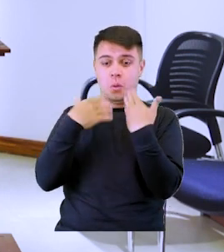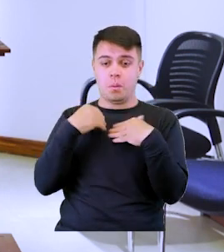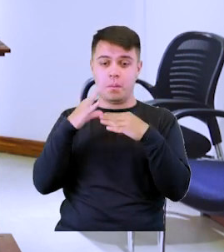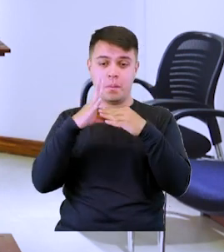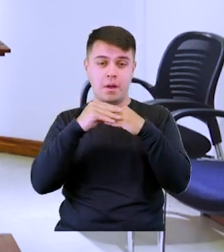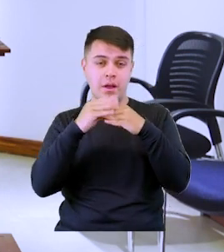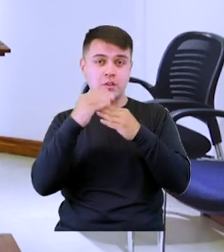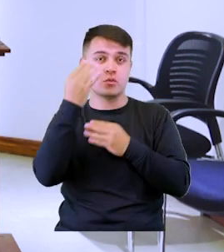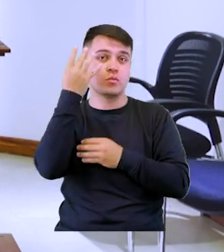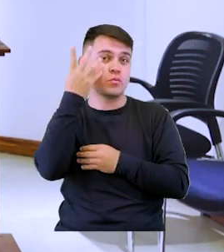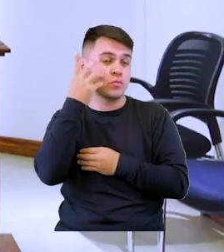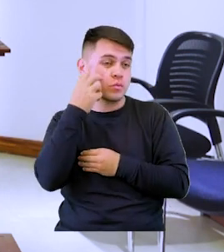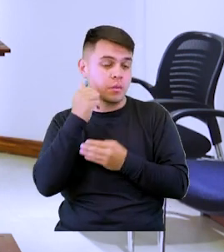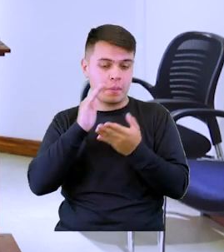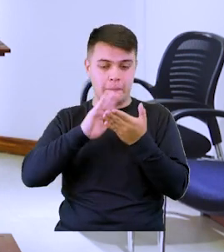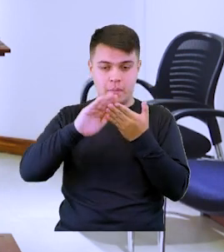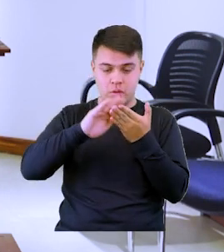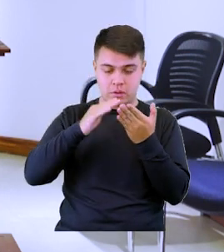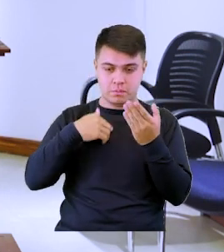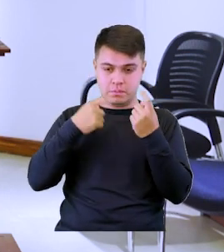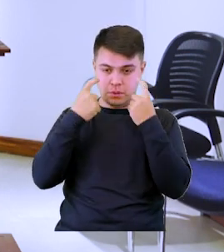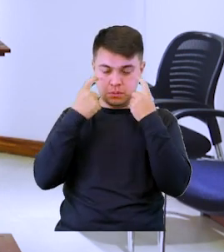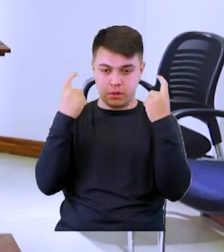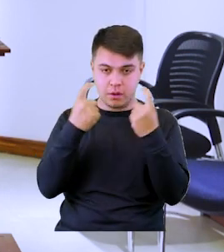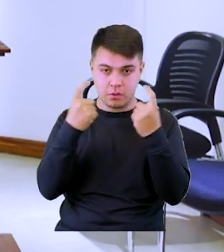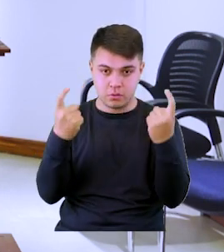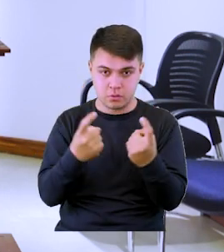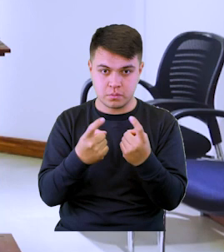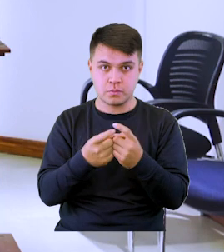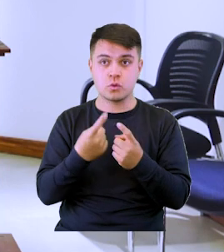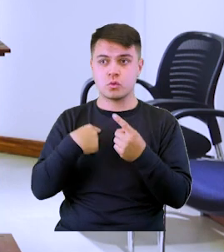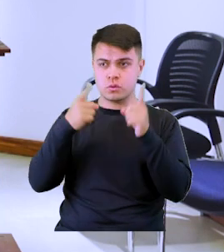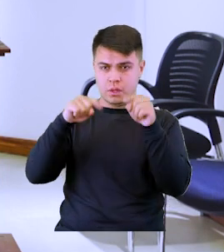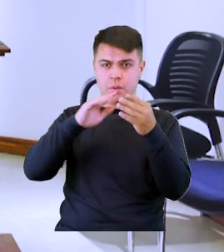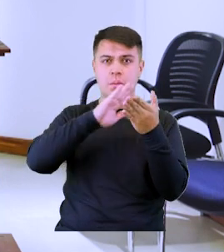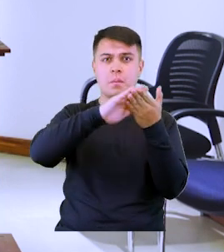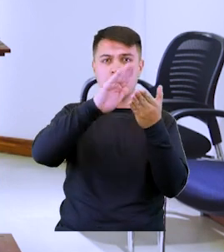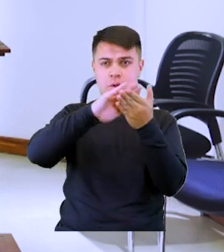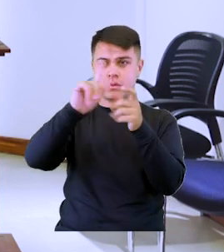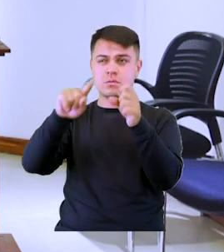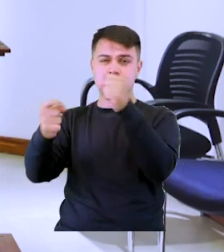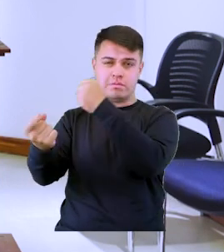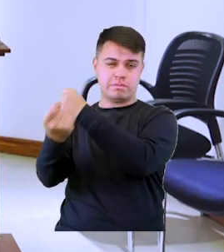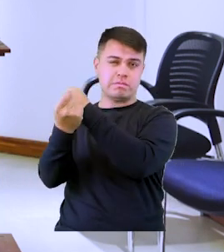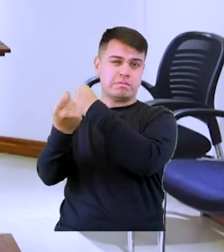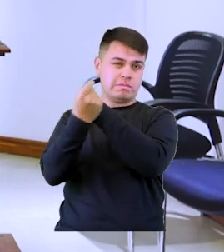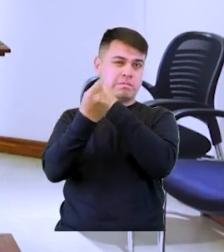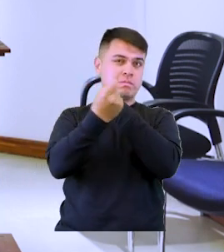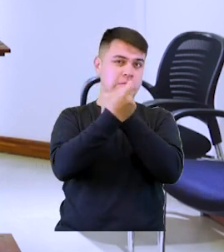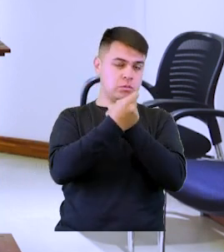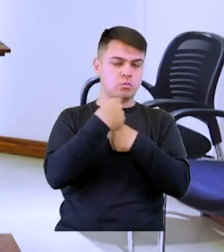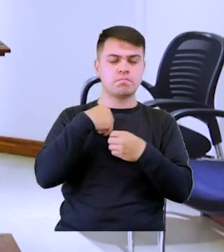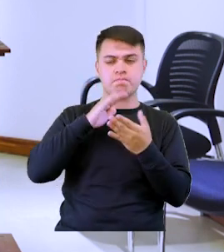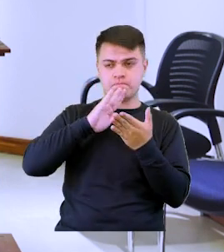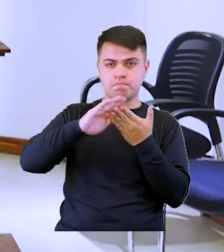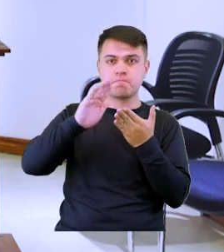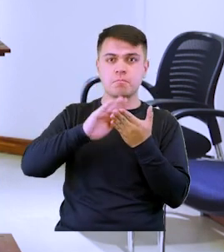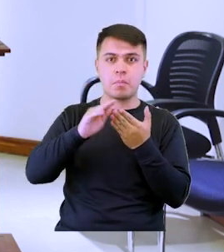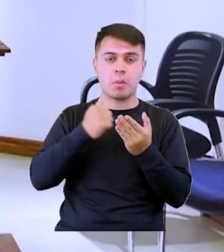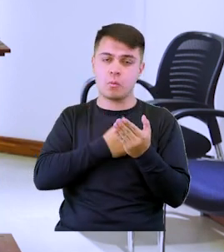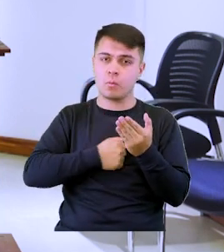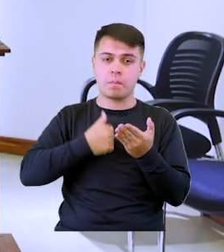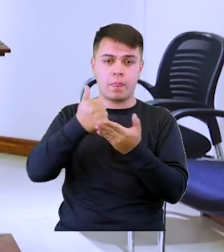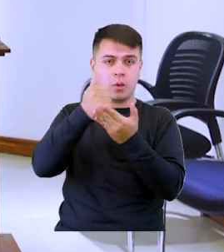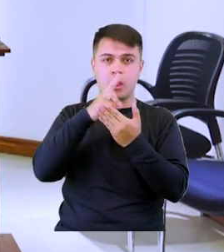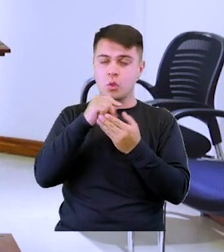Danos hoy nuestro pan de cada día, perdona como también nosotros perdonamos a los que nos ofenden.